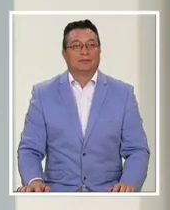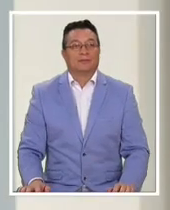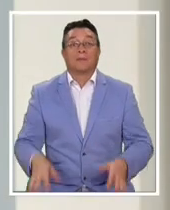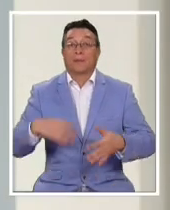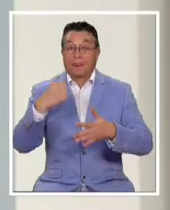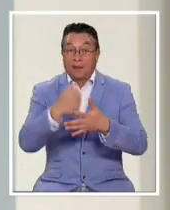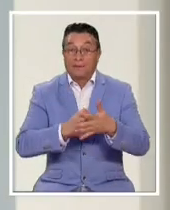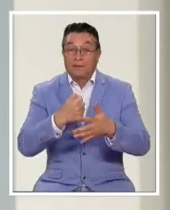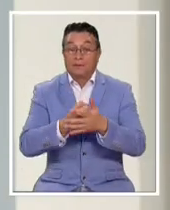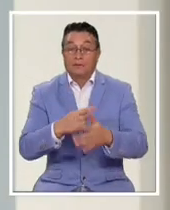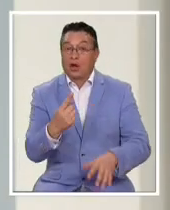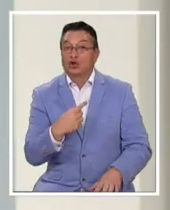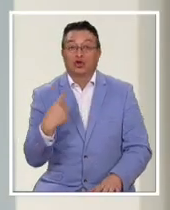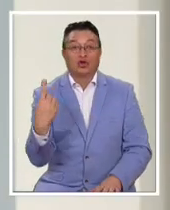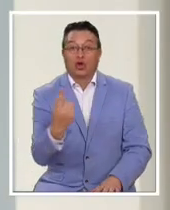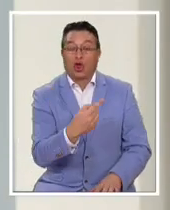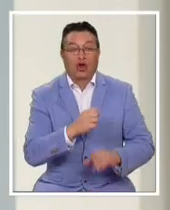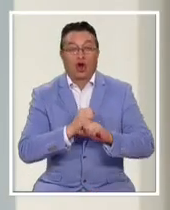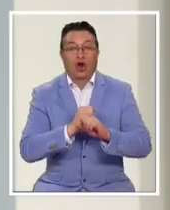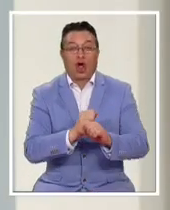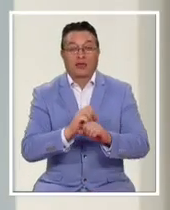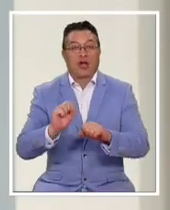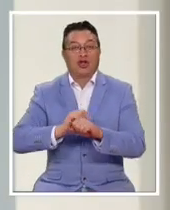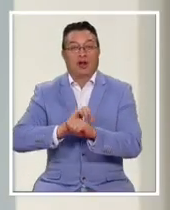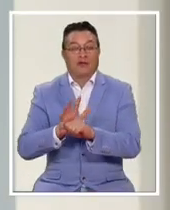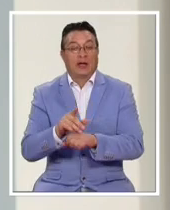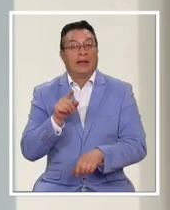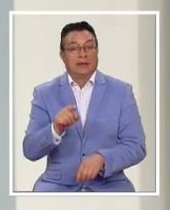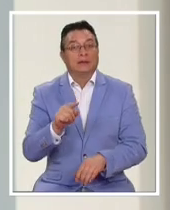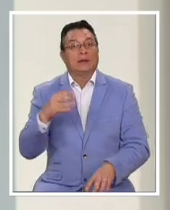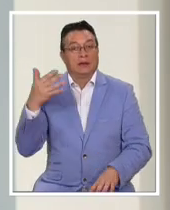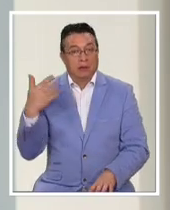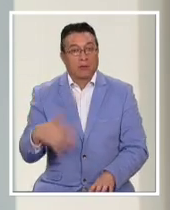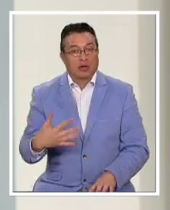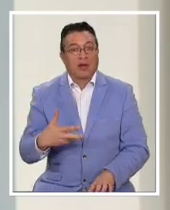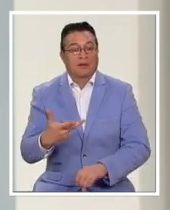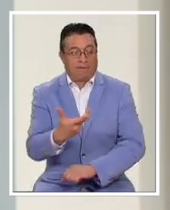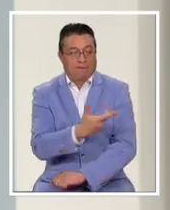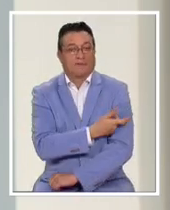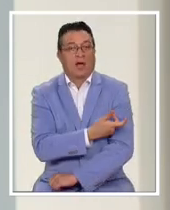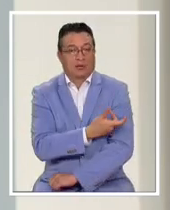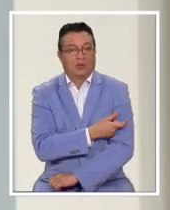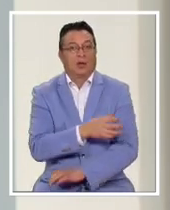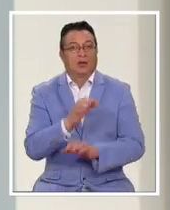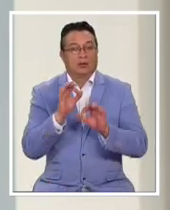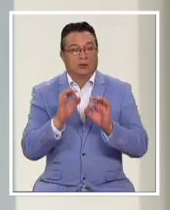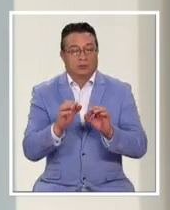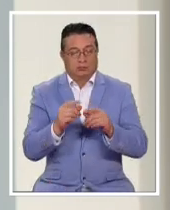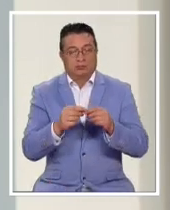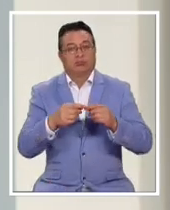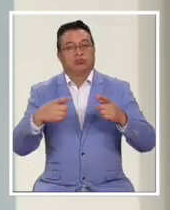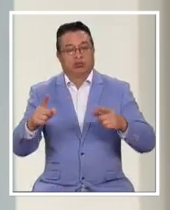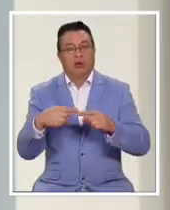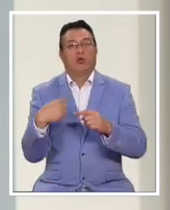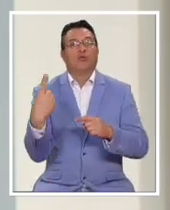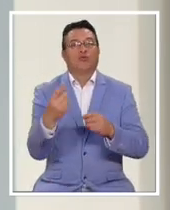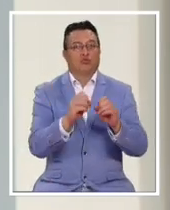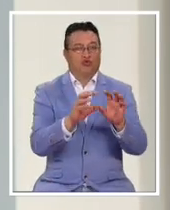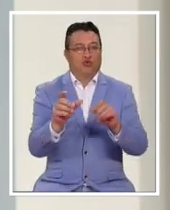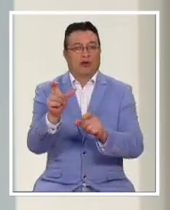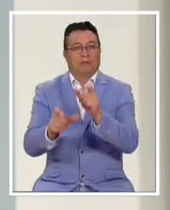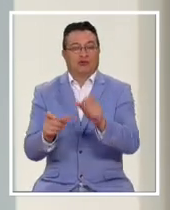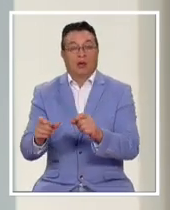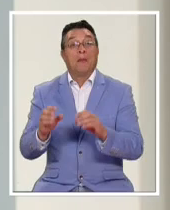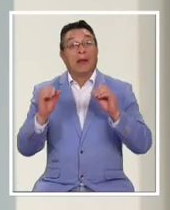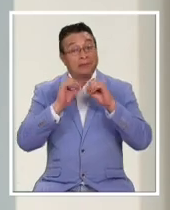Lucha entre todos contra el coronavirus, porque eso es lo importante, que la vacunación se haga extensiva a gran parte de la población. Pero